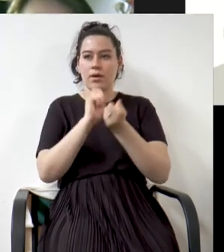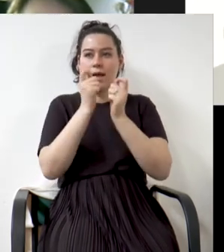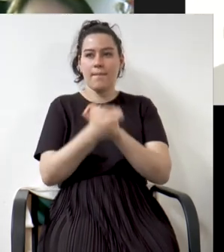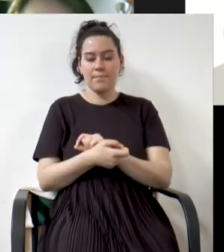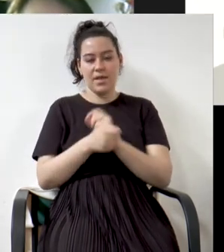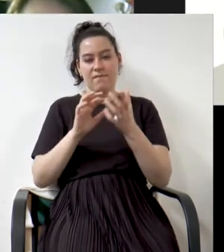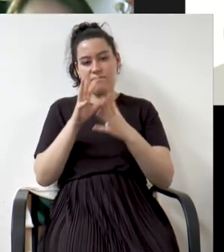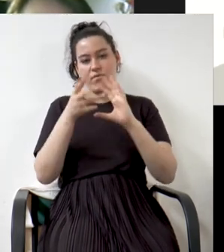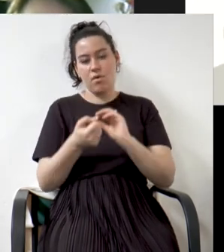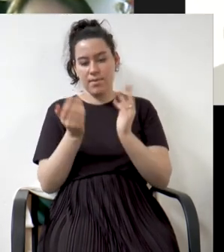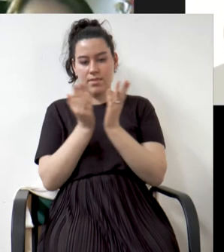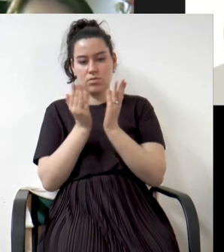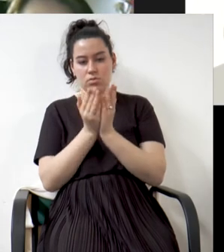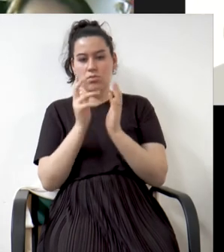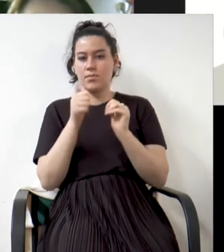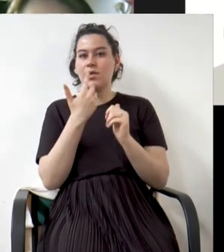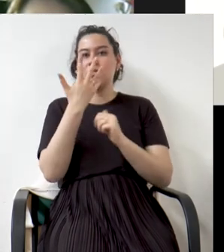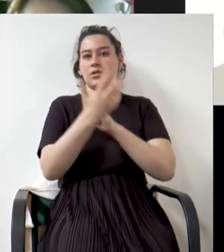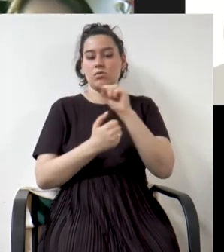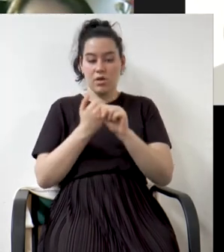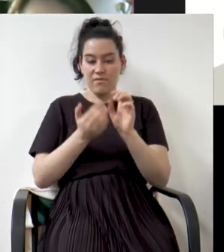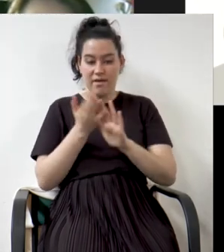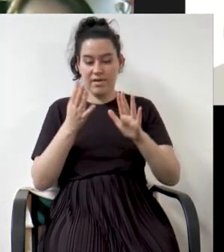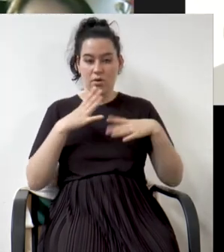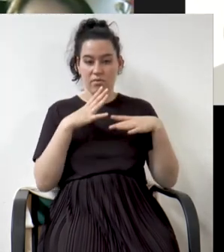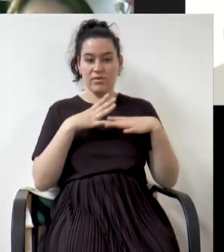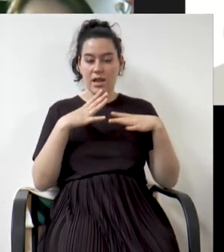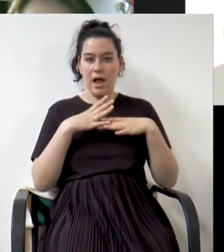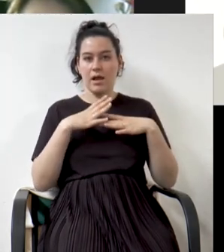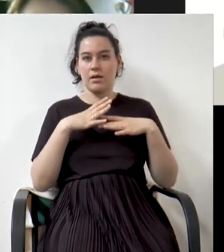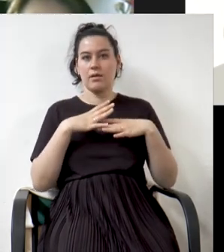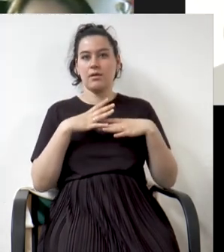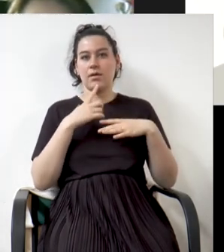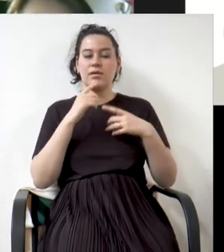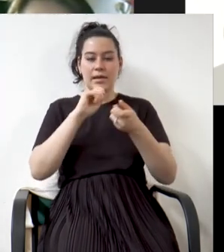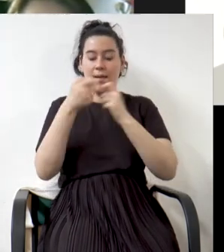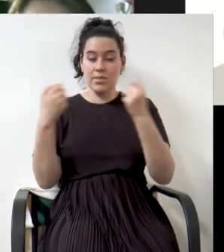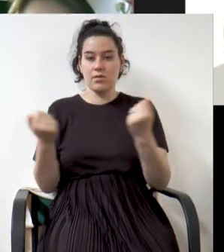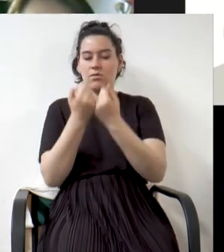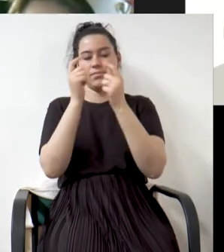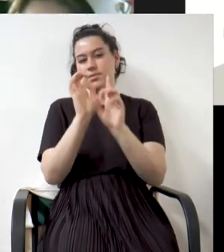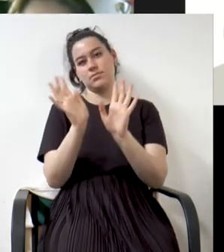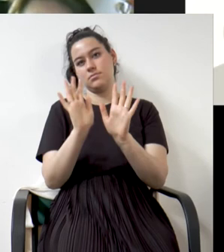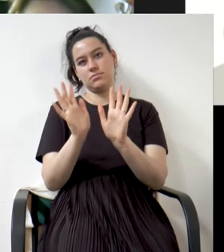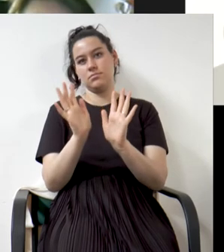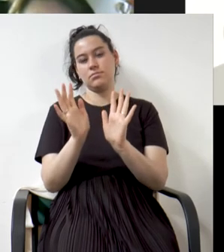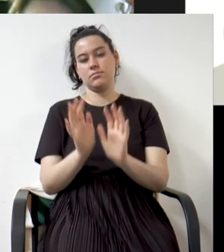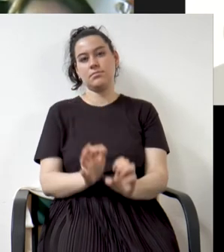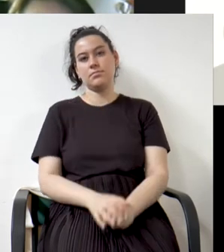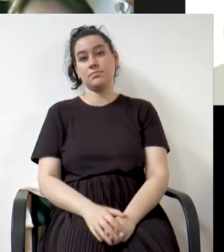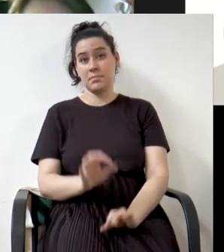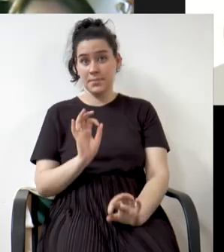juego a la gente que está a 5 años de jubilarse, y que jugó con otra regla de juego muy distinta al partido.